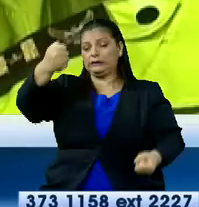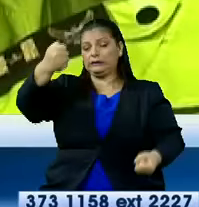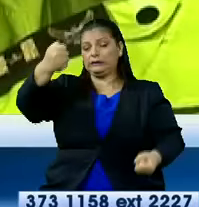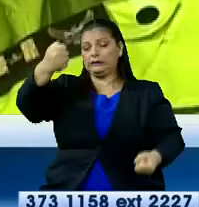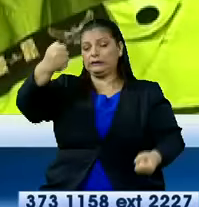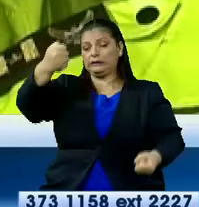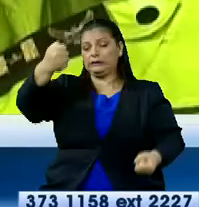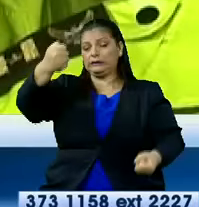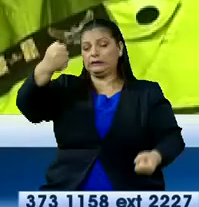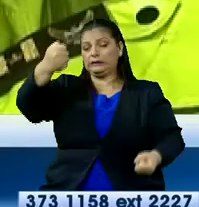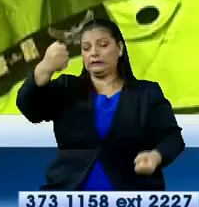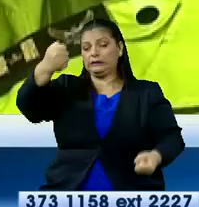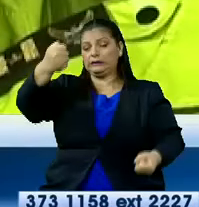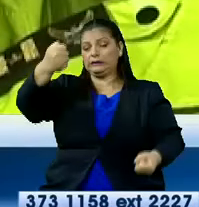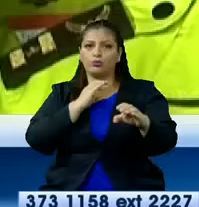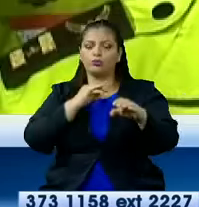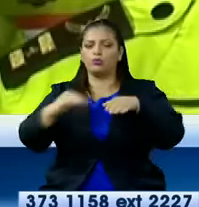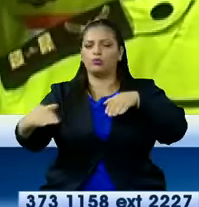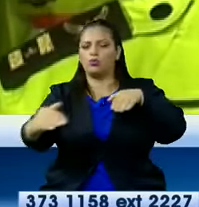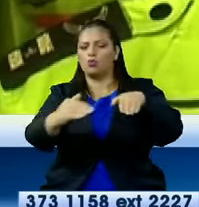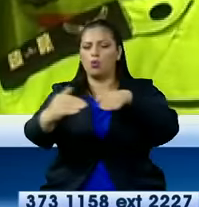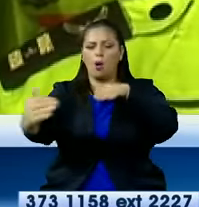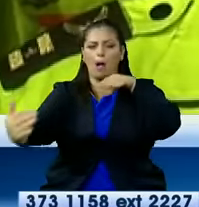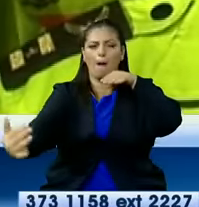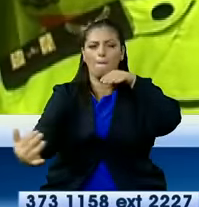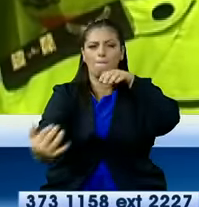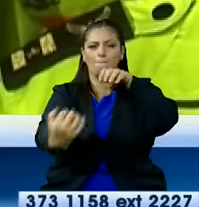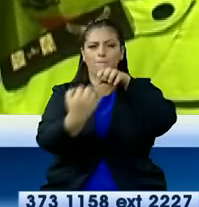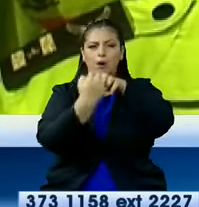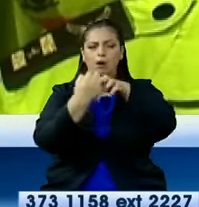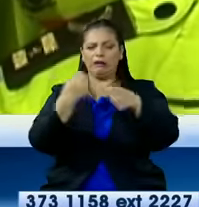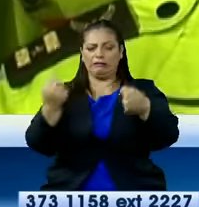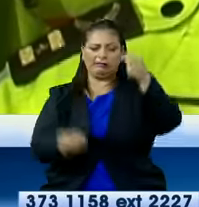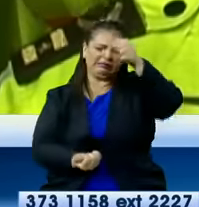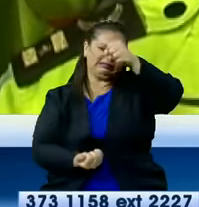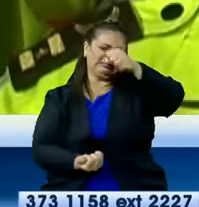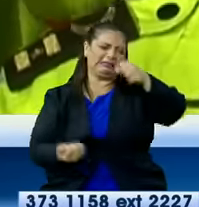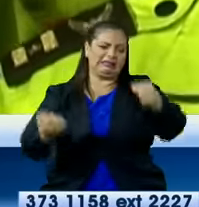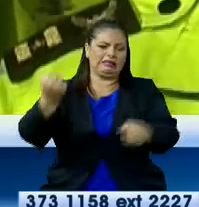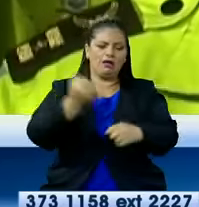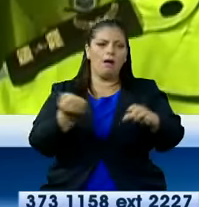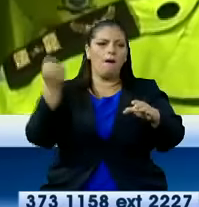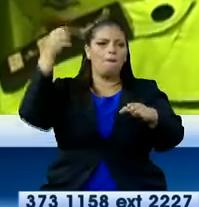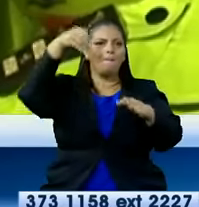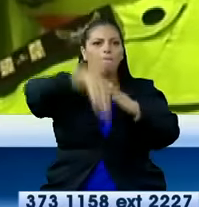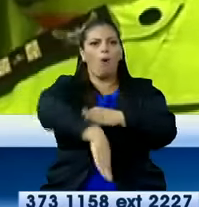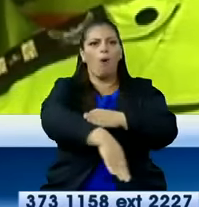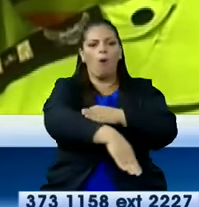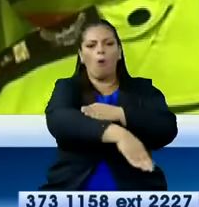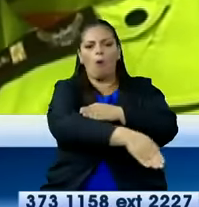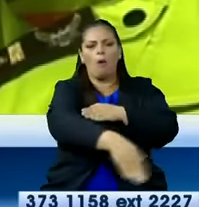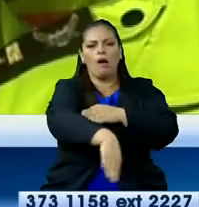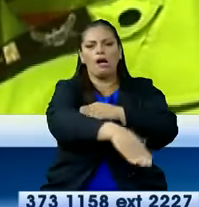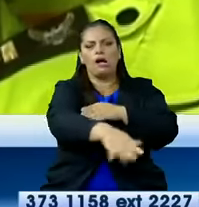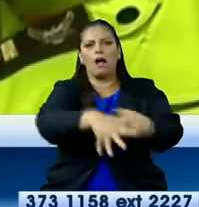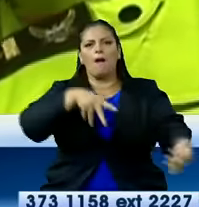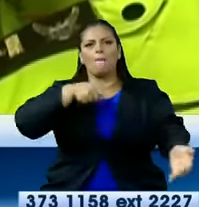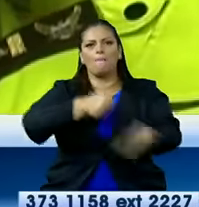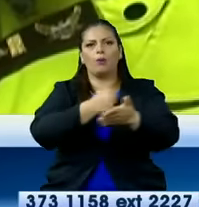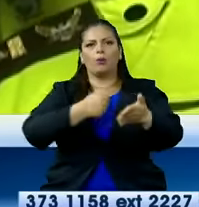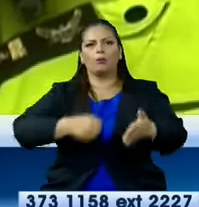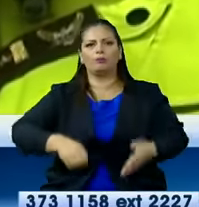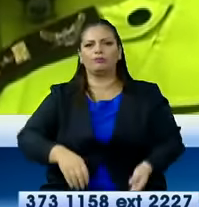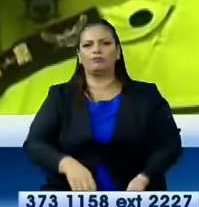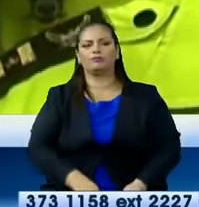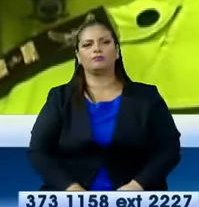excéntrico, pérdida de pista de circulación y volcamiento entre dos vehículos. Es un bus de la cooperativa Flor